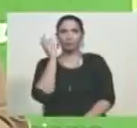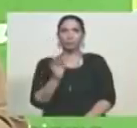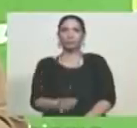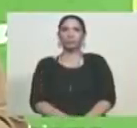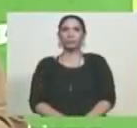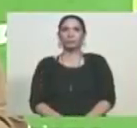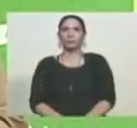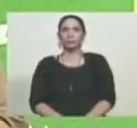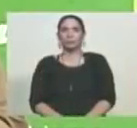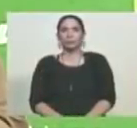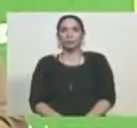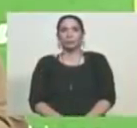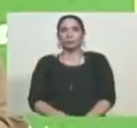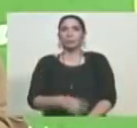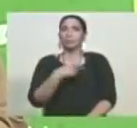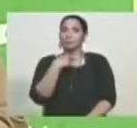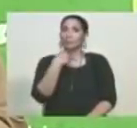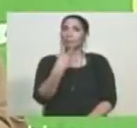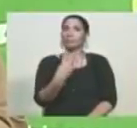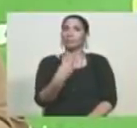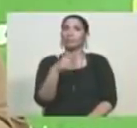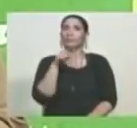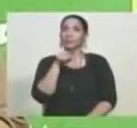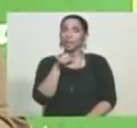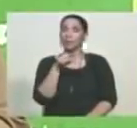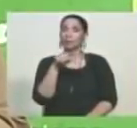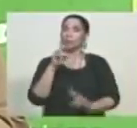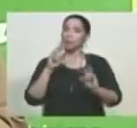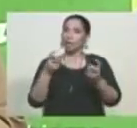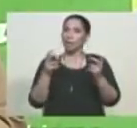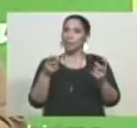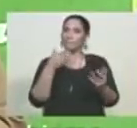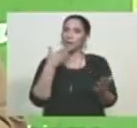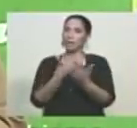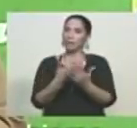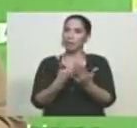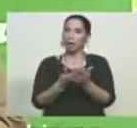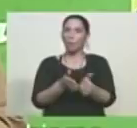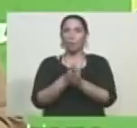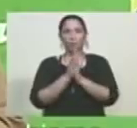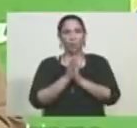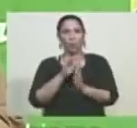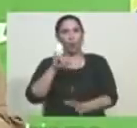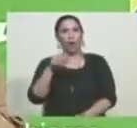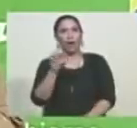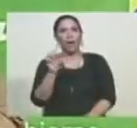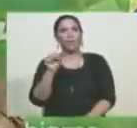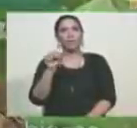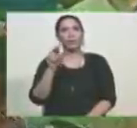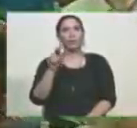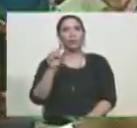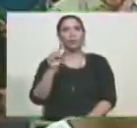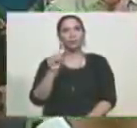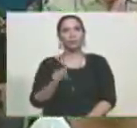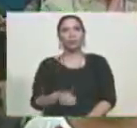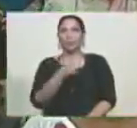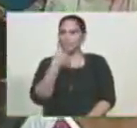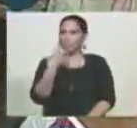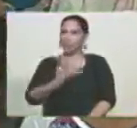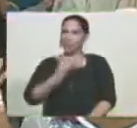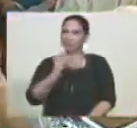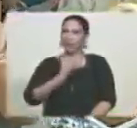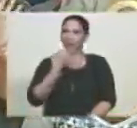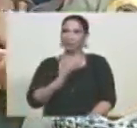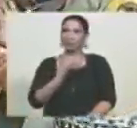intervención para caerle encima a estos temas que ustedes han planteado. Compañero Jesús Osorio. Buenas tardes, señor